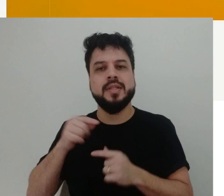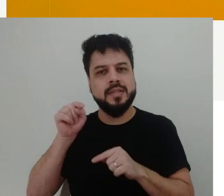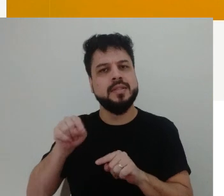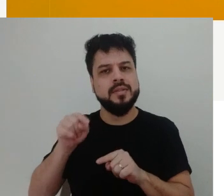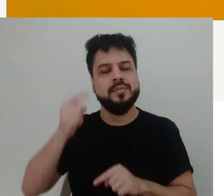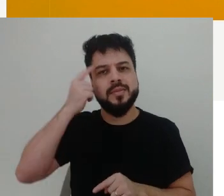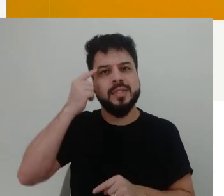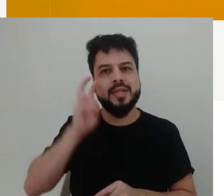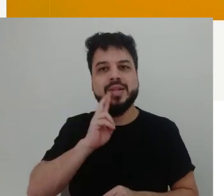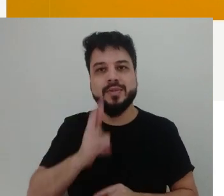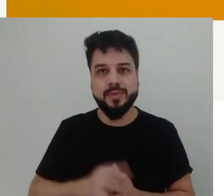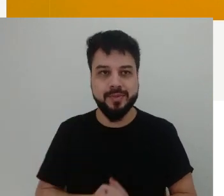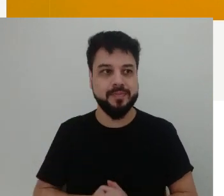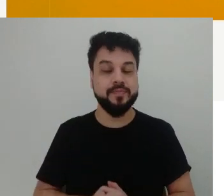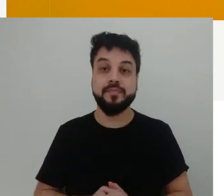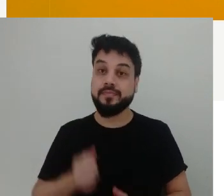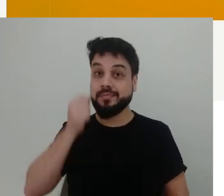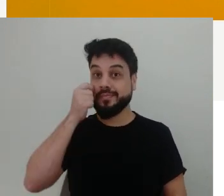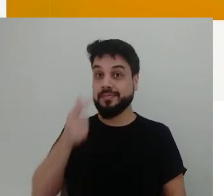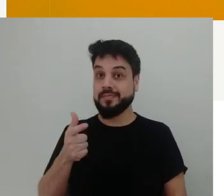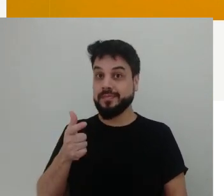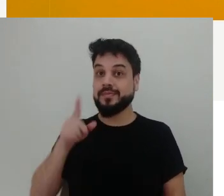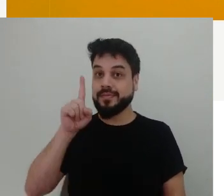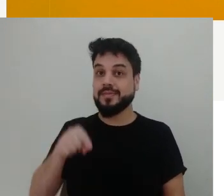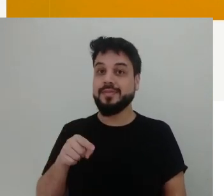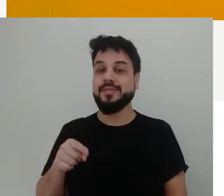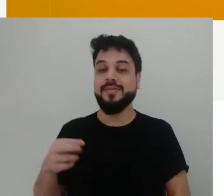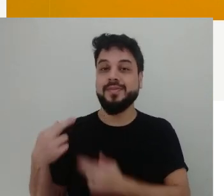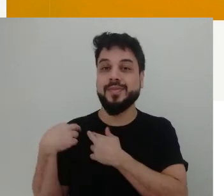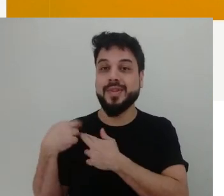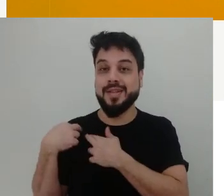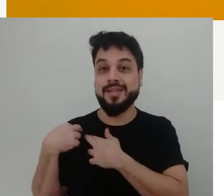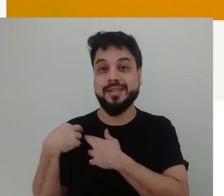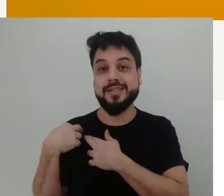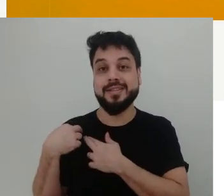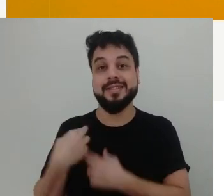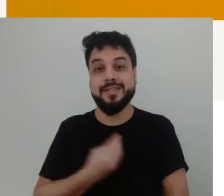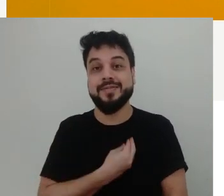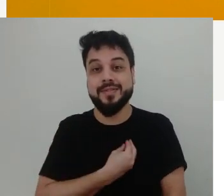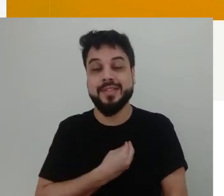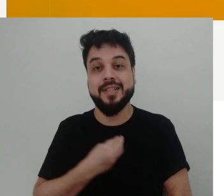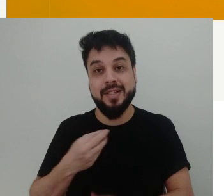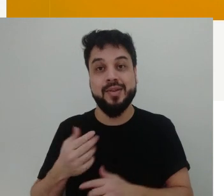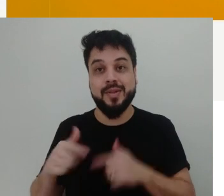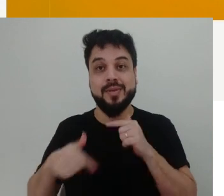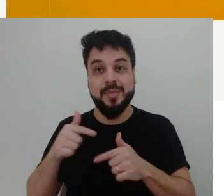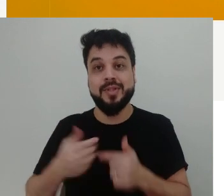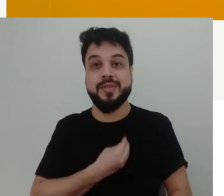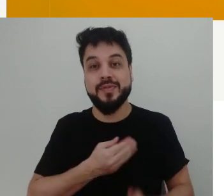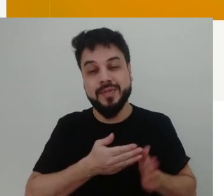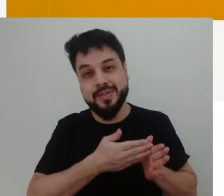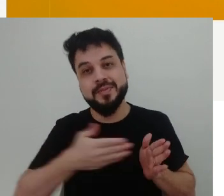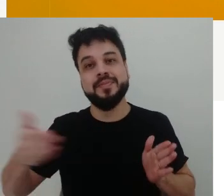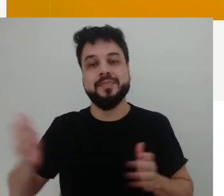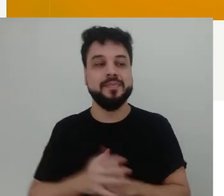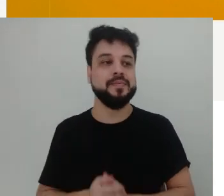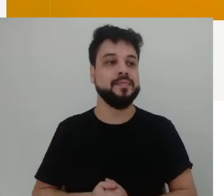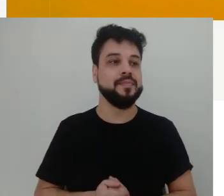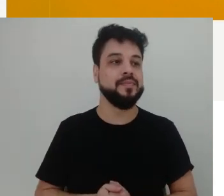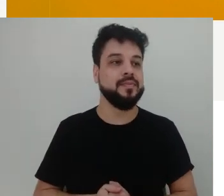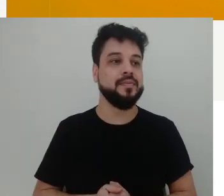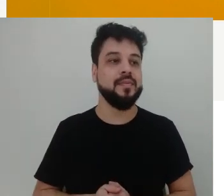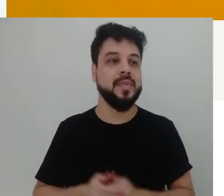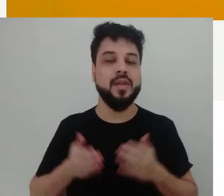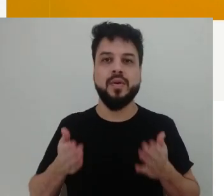de responderle a Laura, pero es similar. ¿Cuál creen ustedes que es el